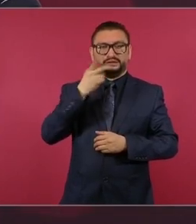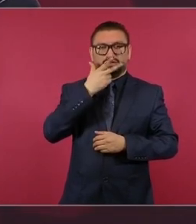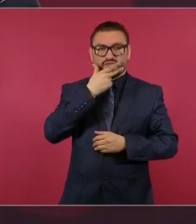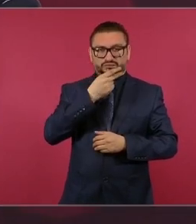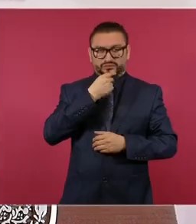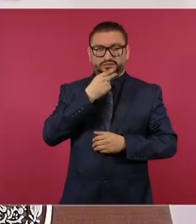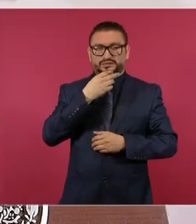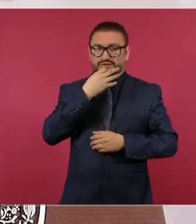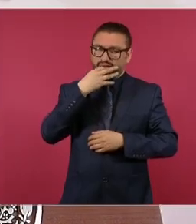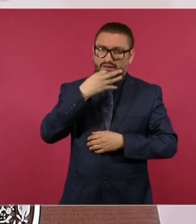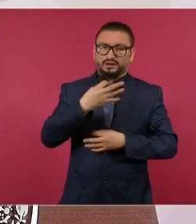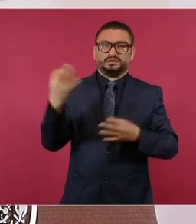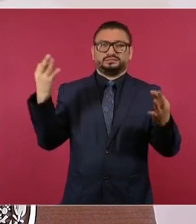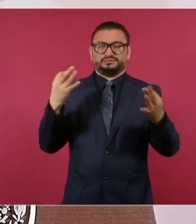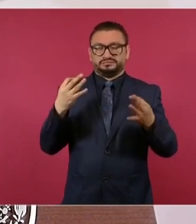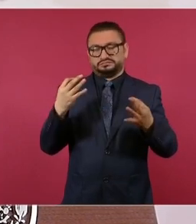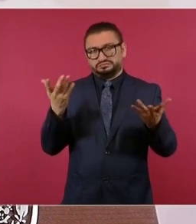informara sobre esto,